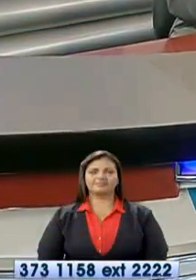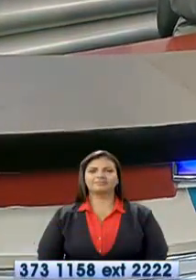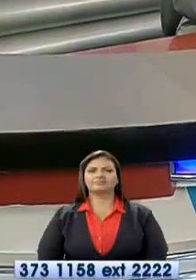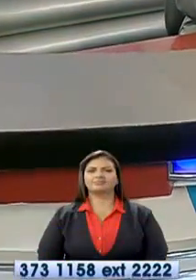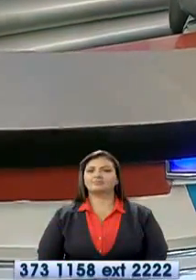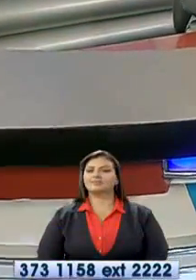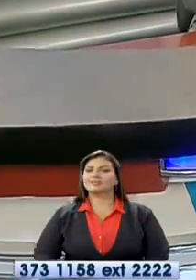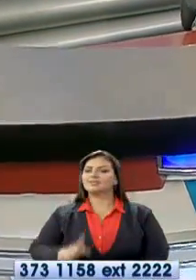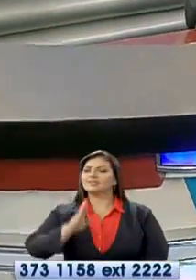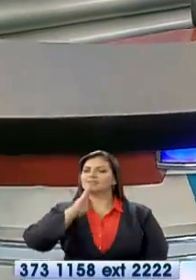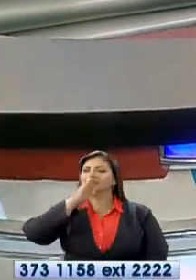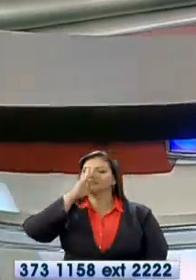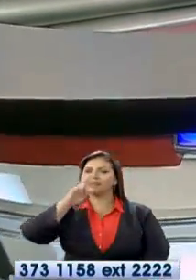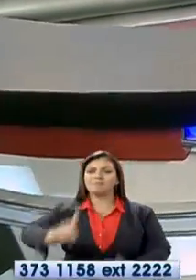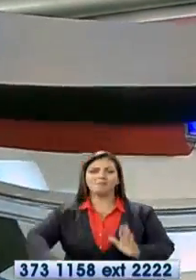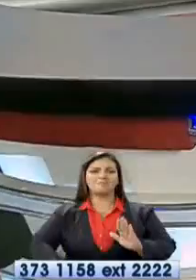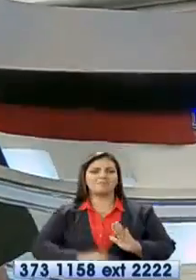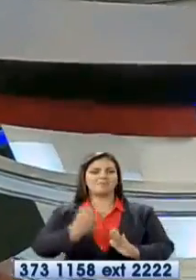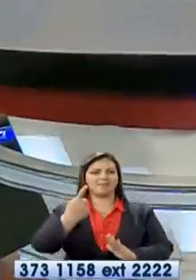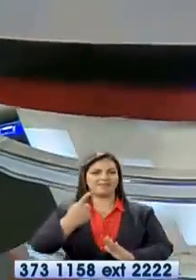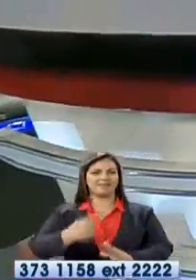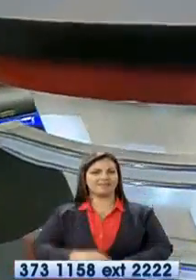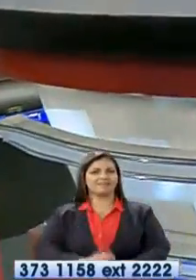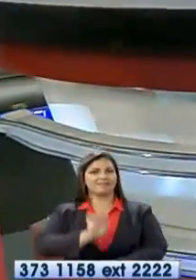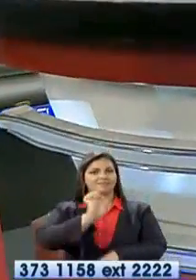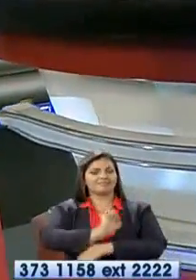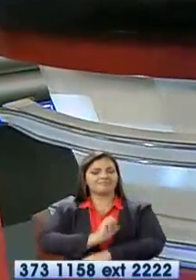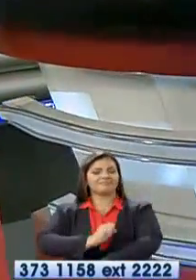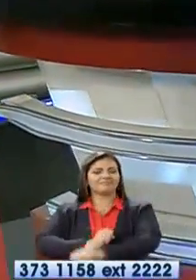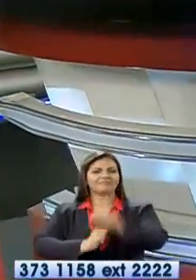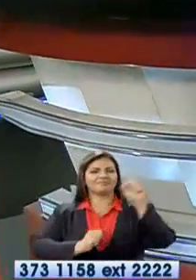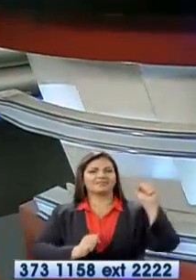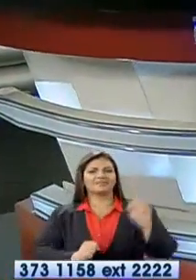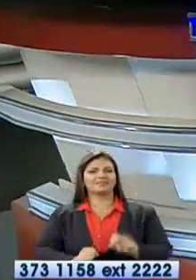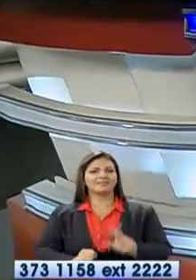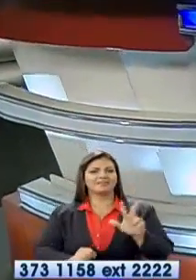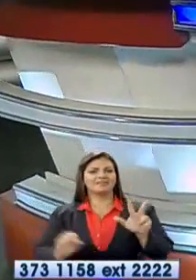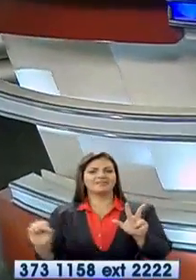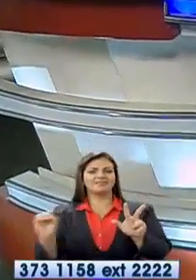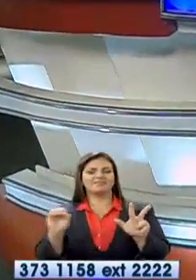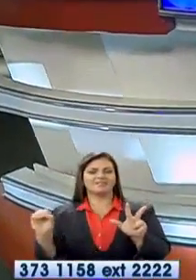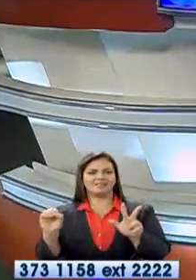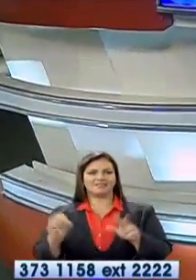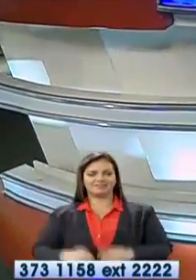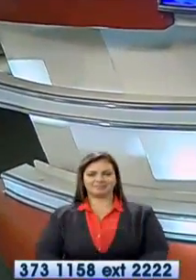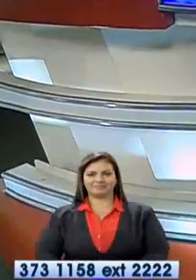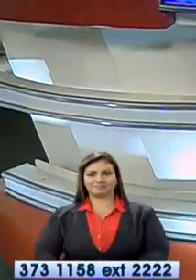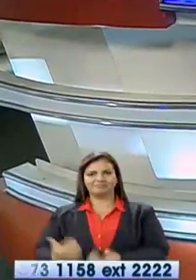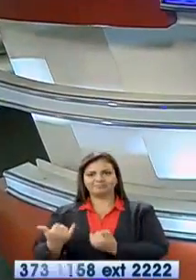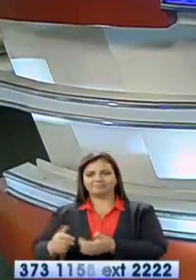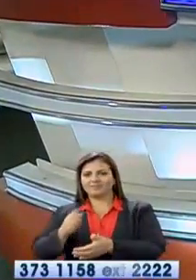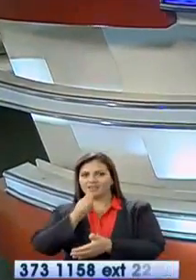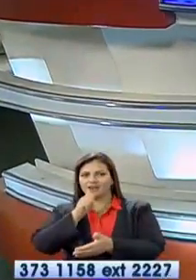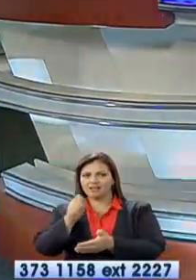Siempre primero, vamos con ese 3-0 Ecuador, vamos con ese 3-0. Luxiola Salazar está lista para